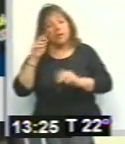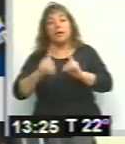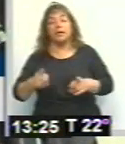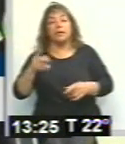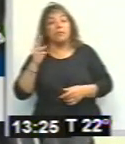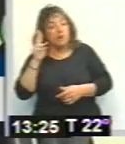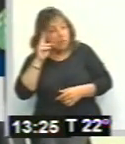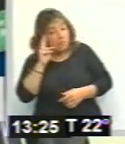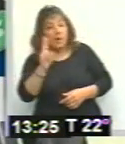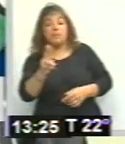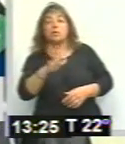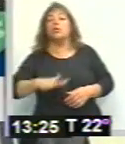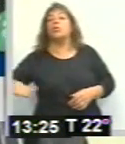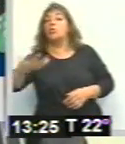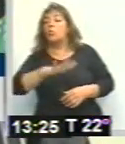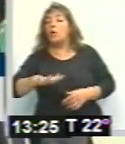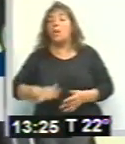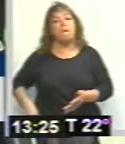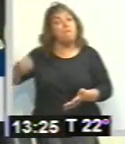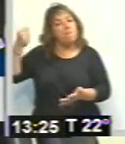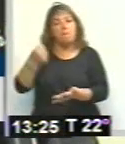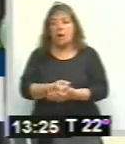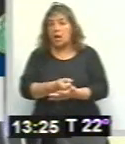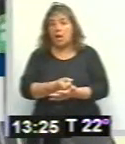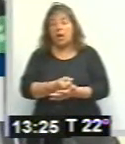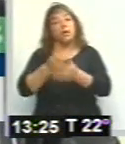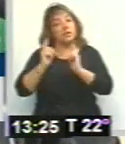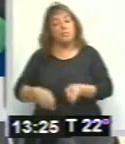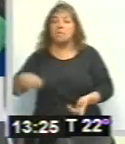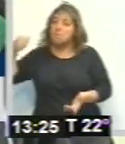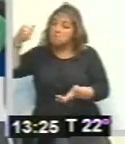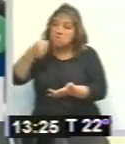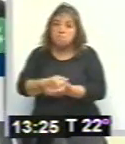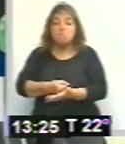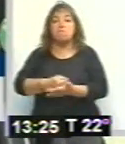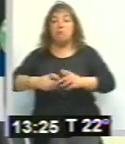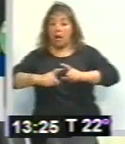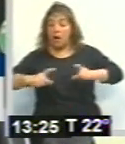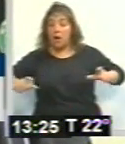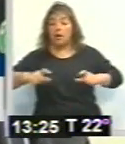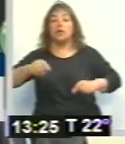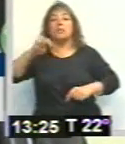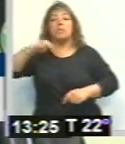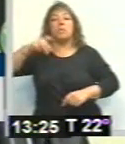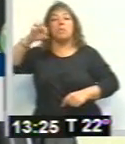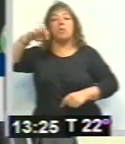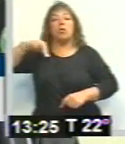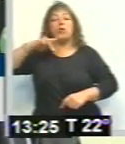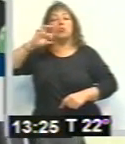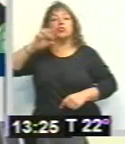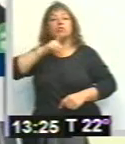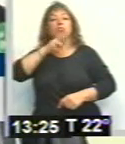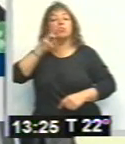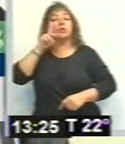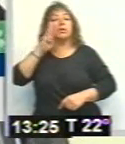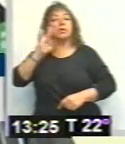público, pagar el derecho de piso, pagar el monotributo, pagar obviamente lo que tiene que ver con los canons